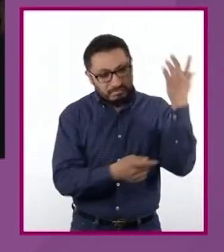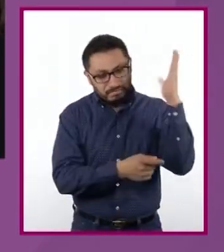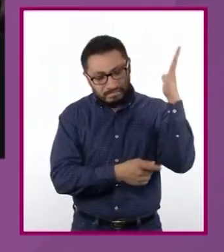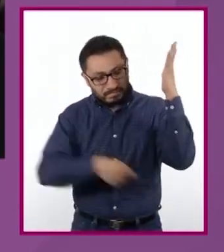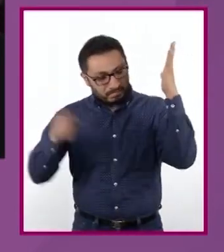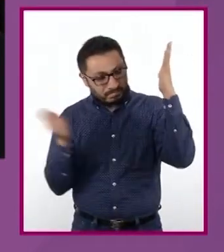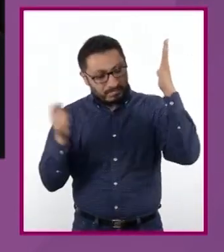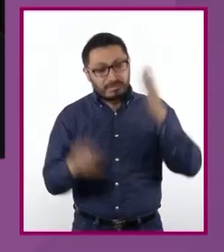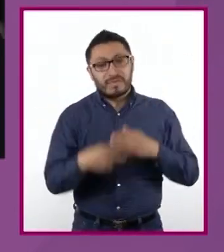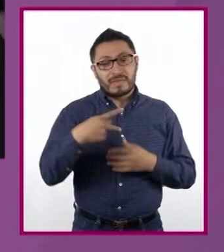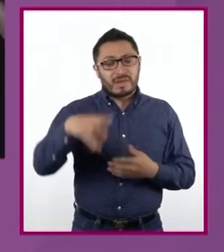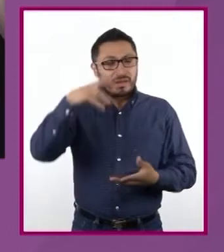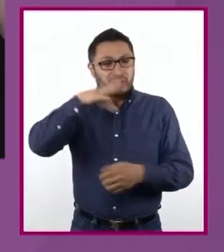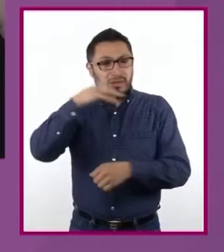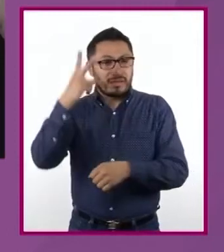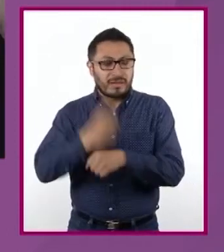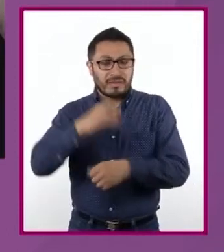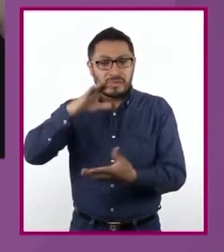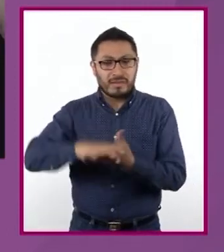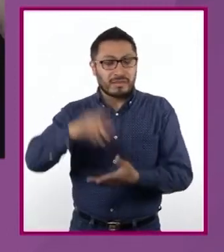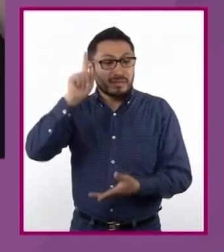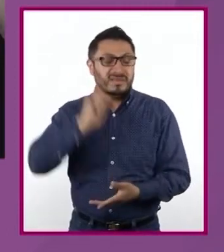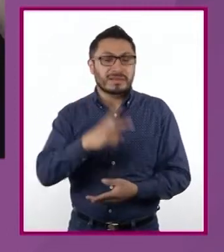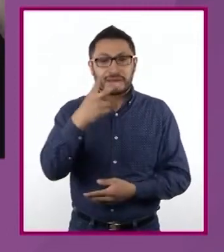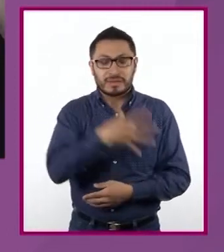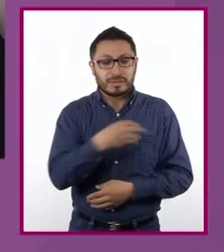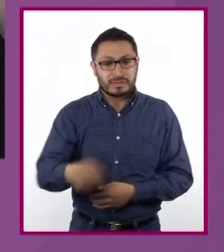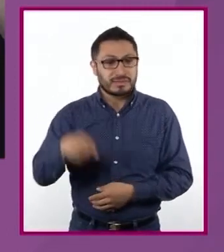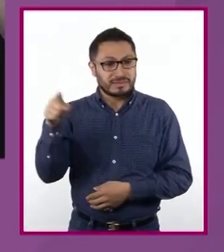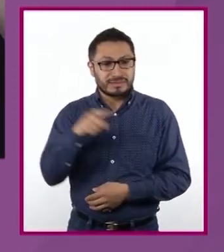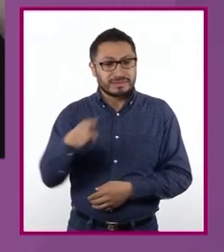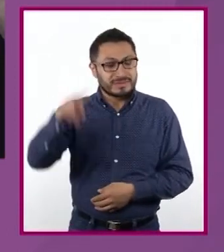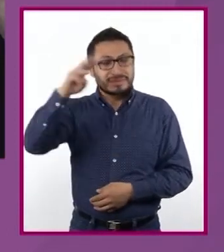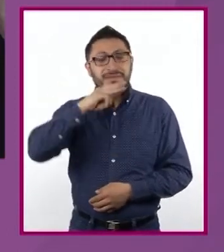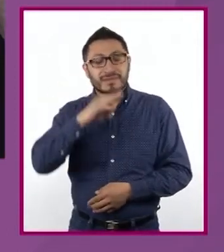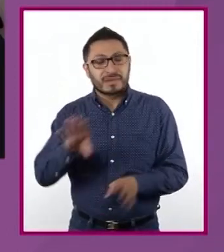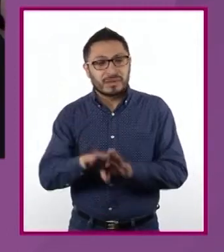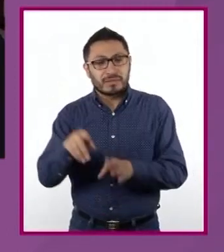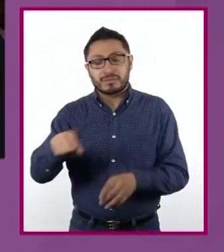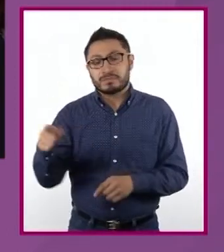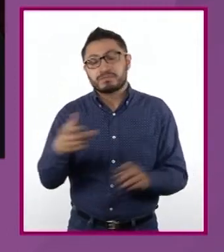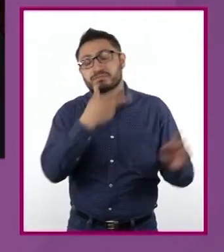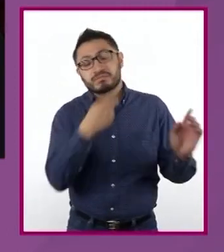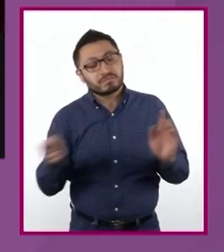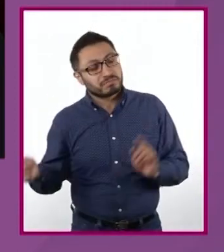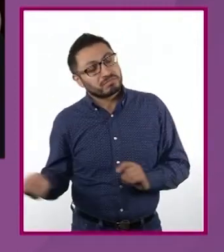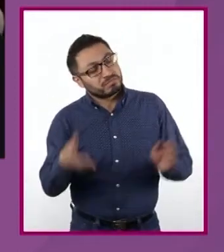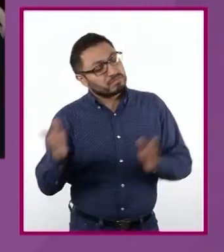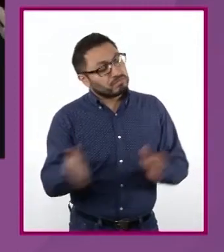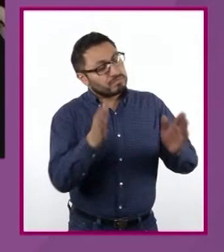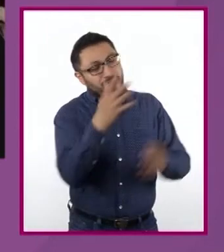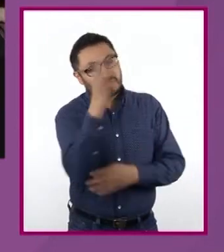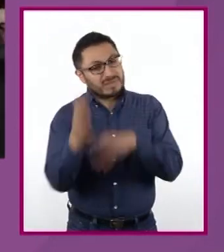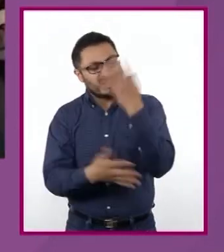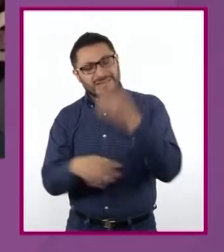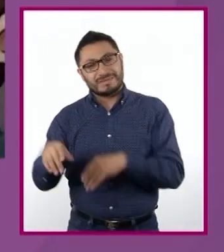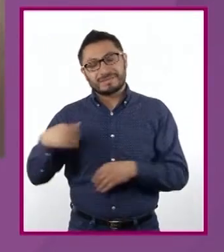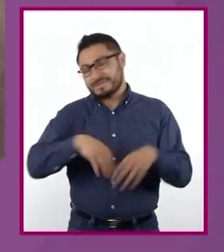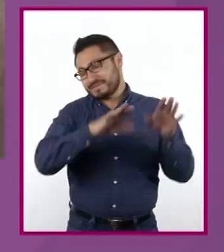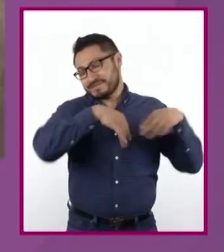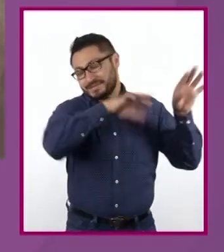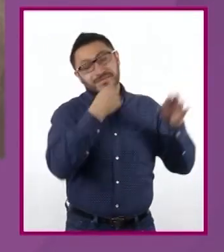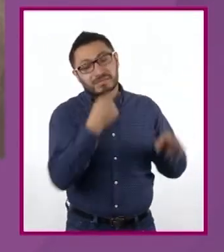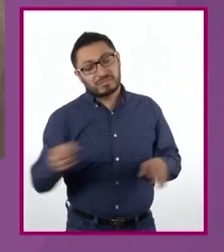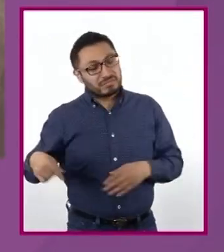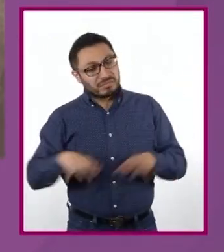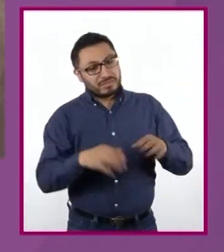hijos, Hansel y Gretel. La madrastra forzó al leñador a que se llevara a los niños al bosque para deshacerse de ellos.